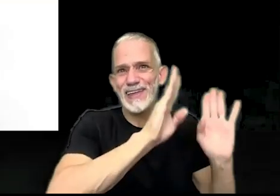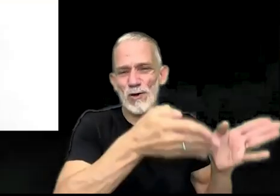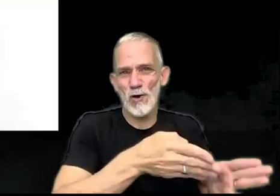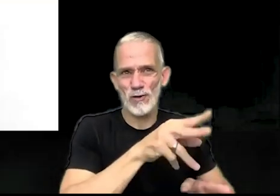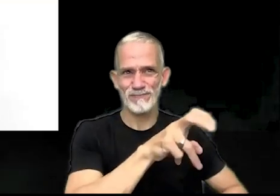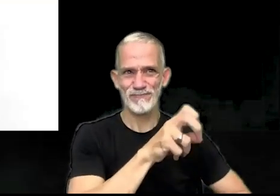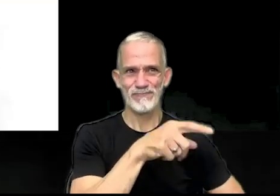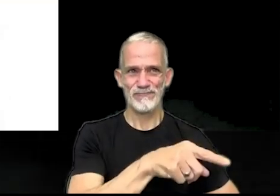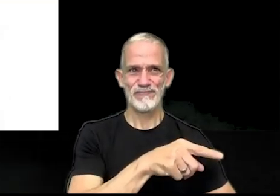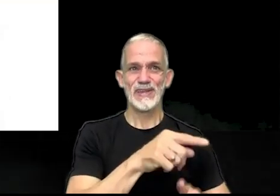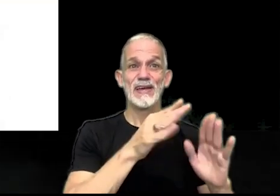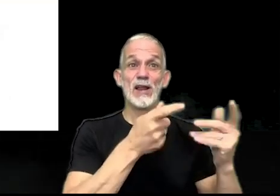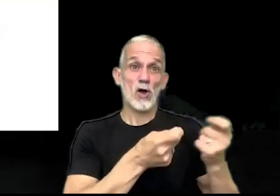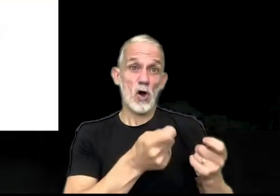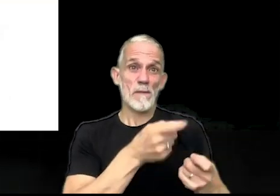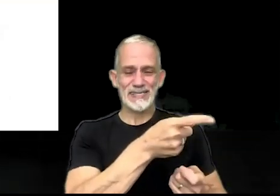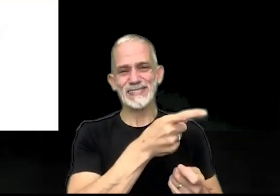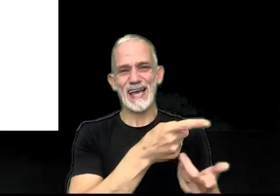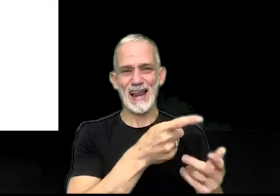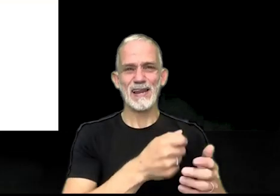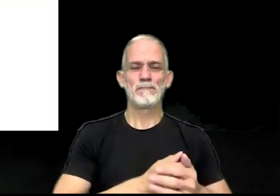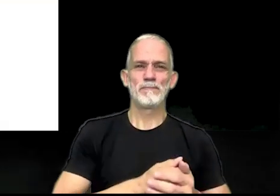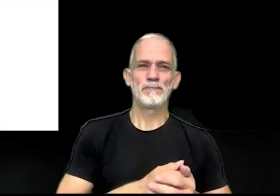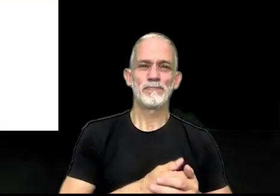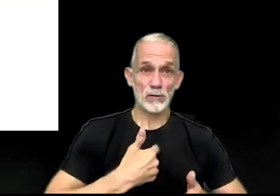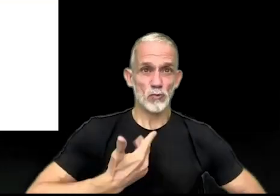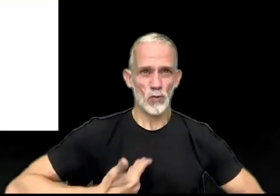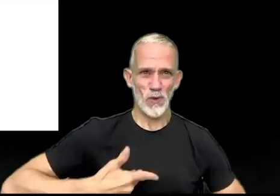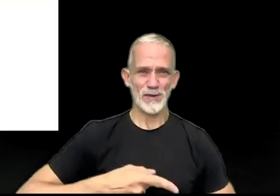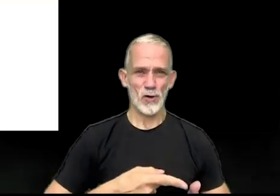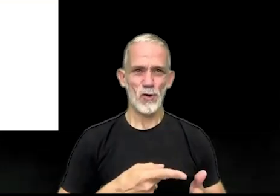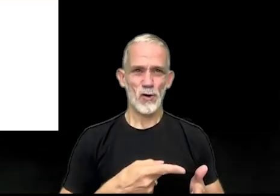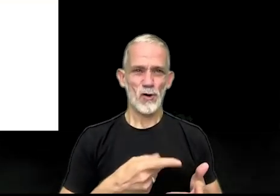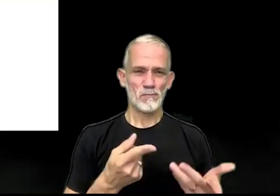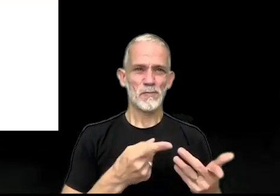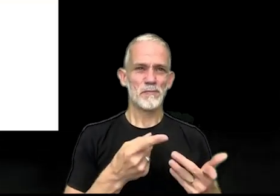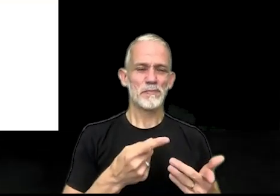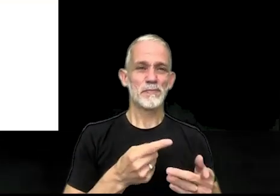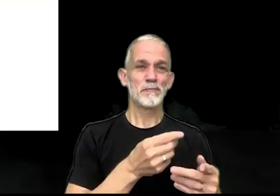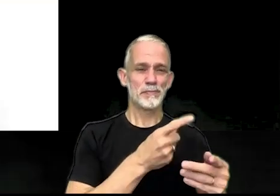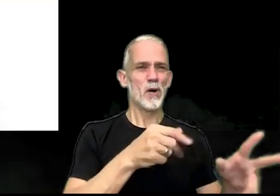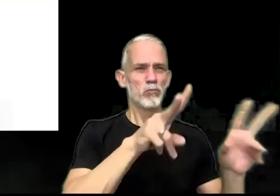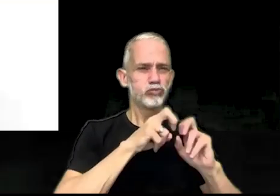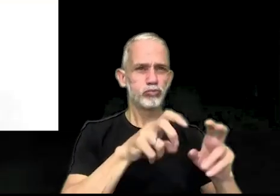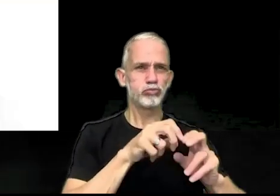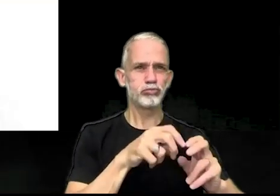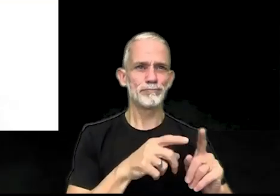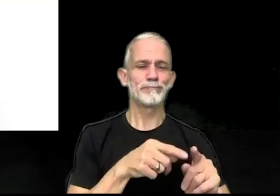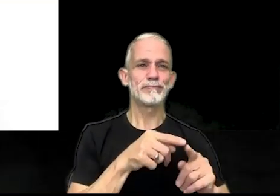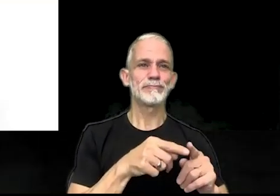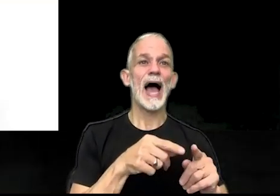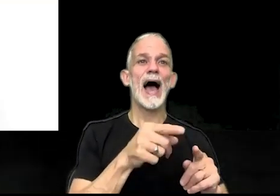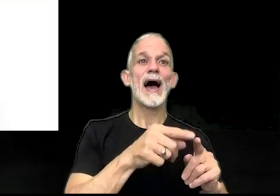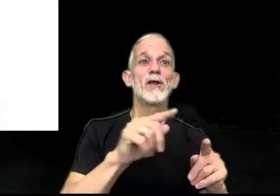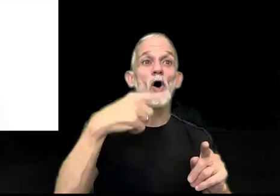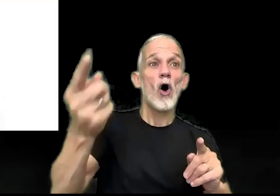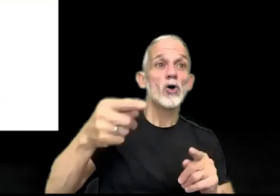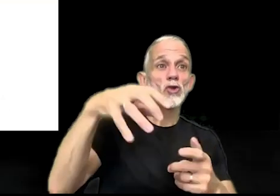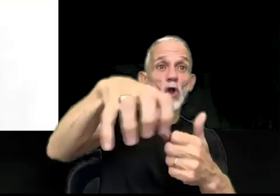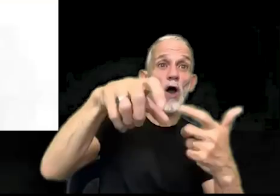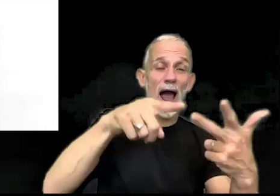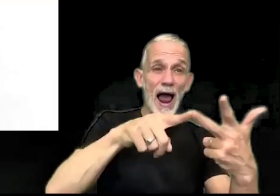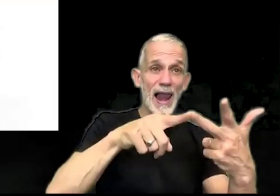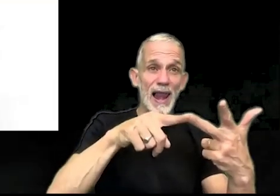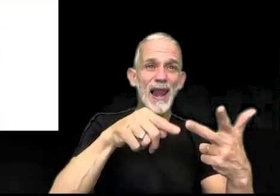de un local comercial, o sea, él es el que recibe esta renta y percibió intereses por